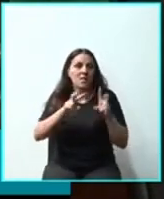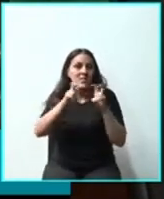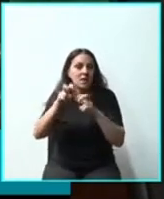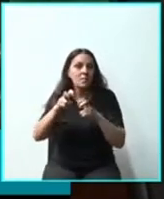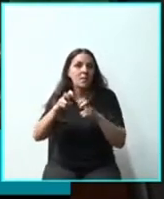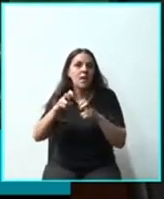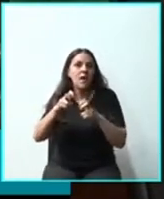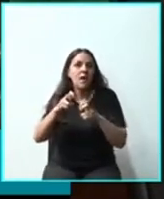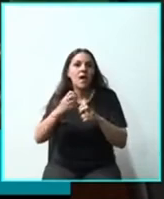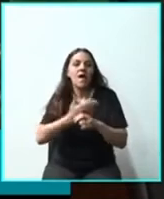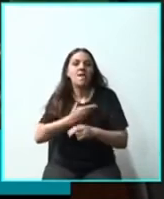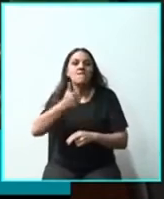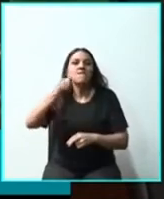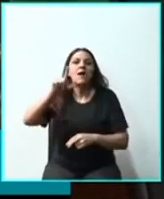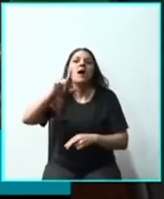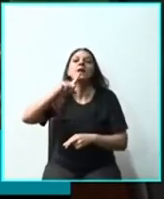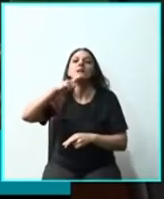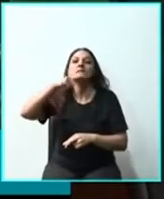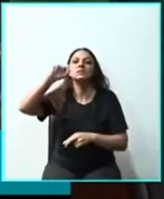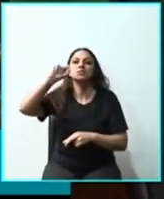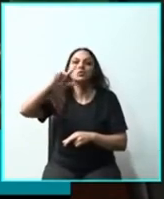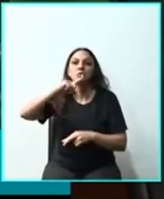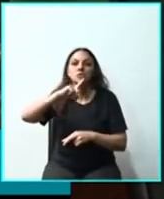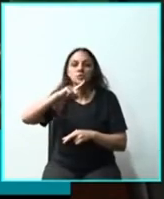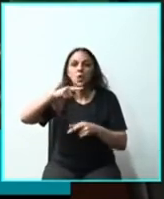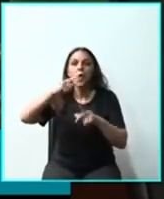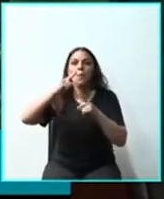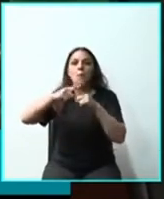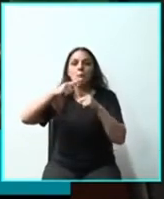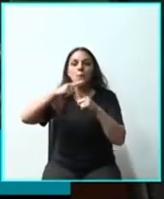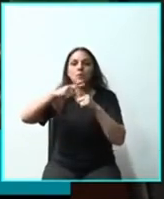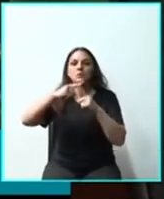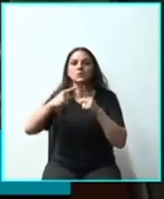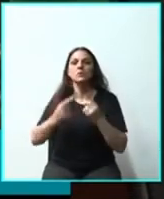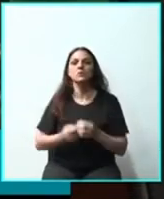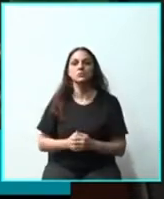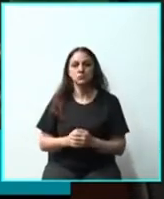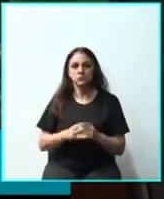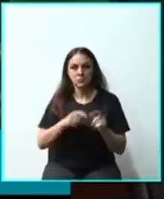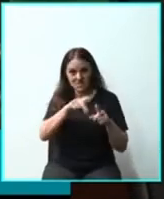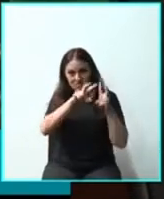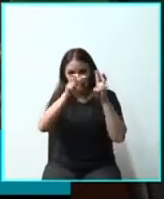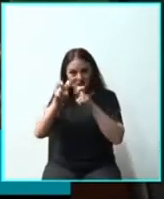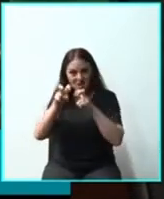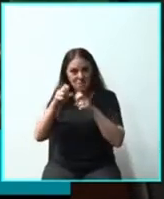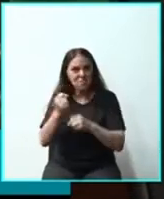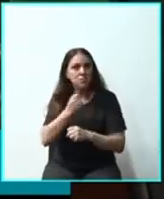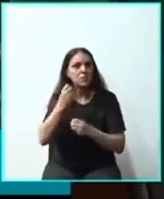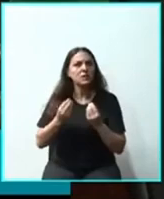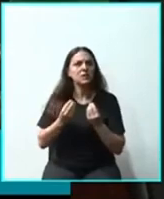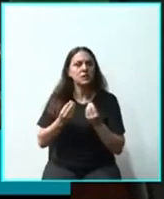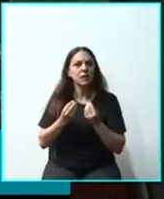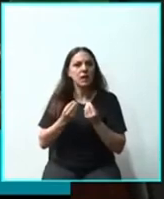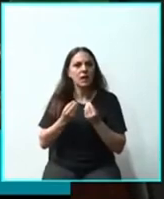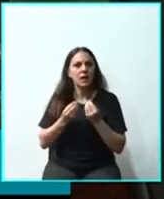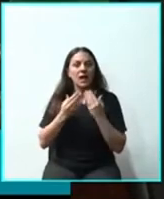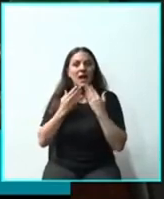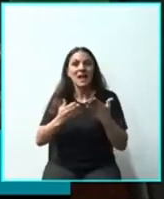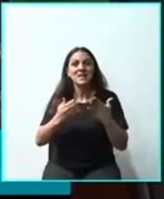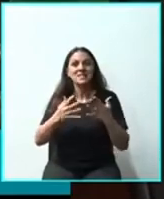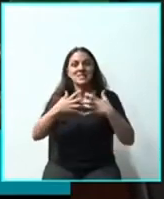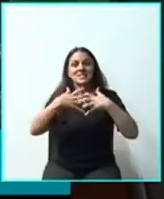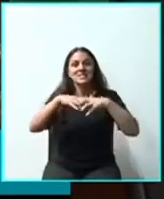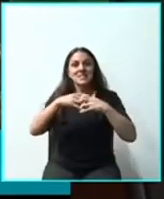tiempo, pero hay que hablar de esto, temas falsos positivos. ¿Saben lo que importa acá? Es que gracias al sistema